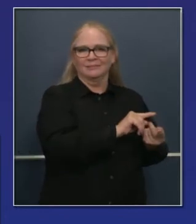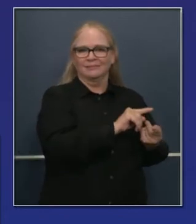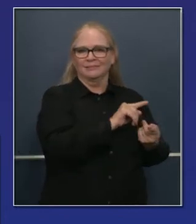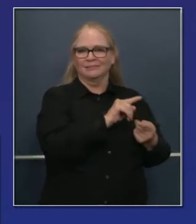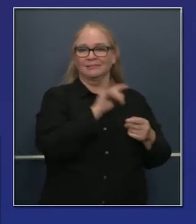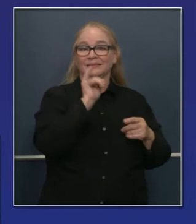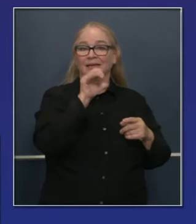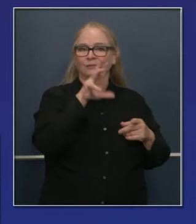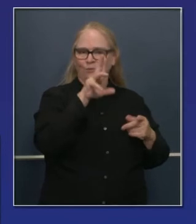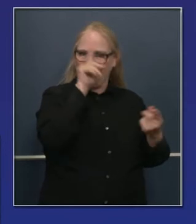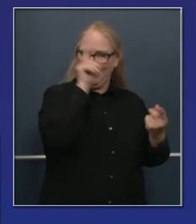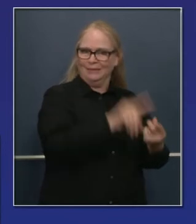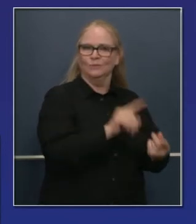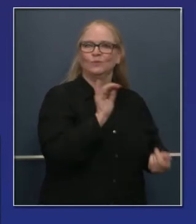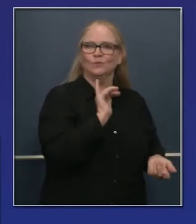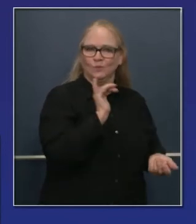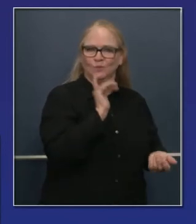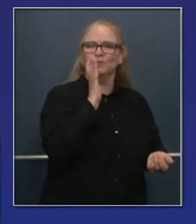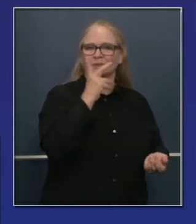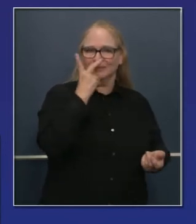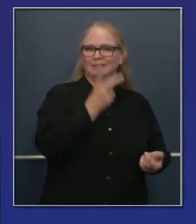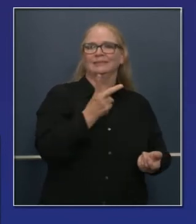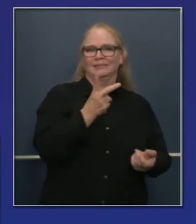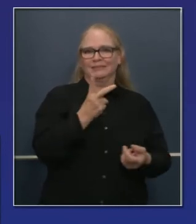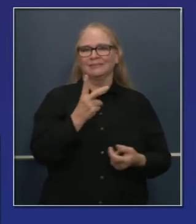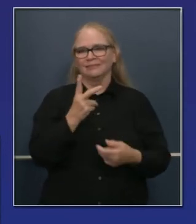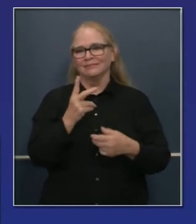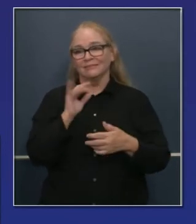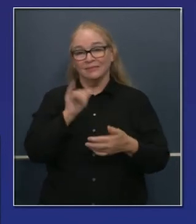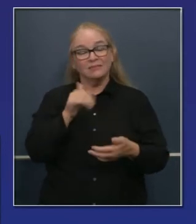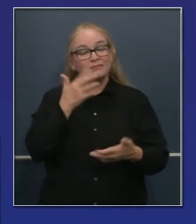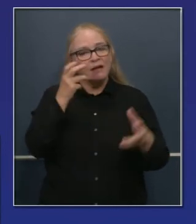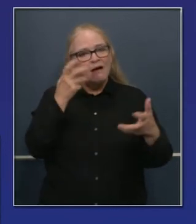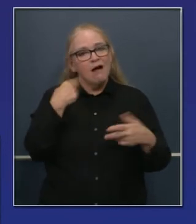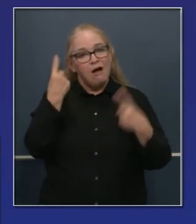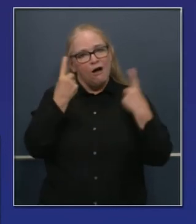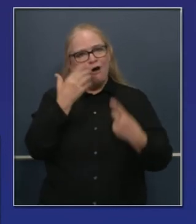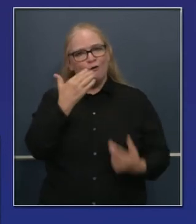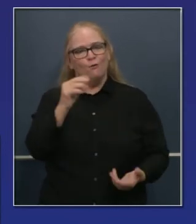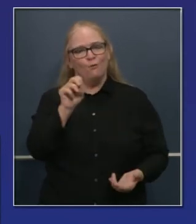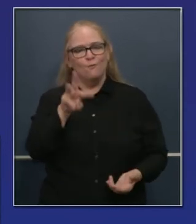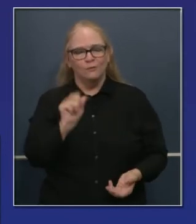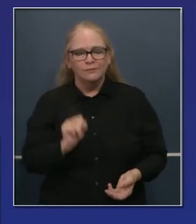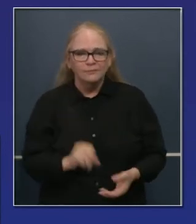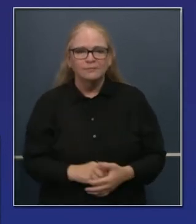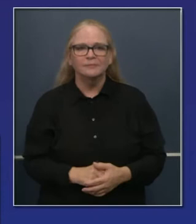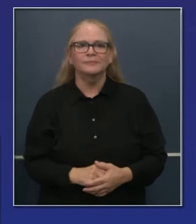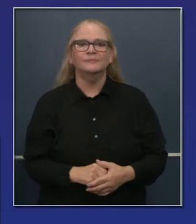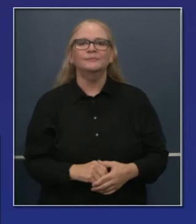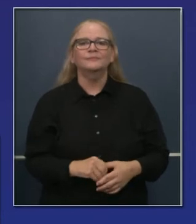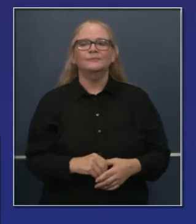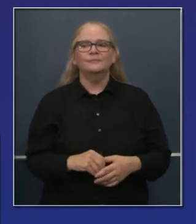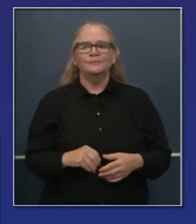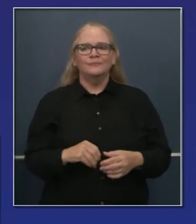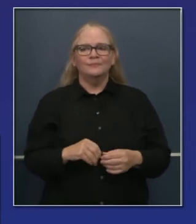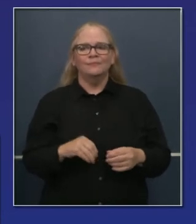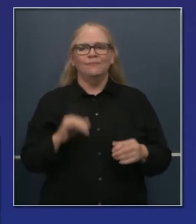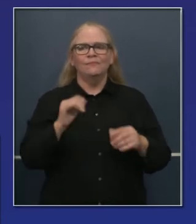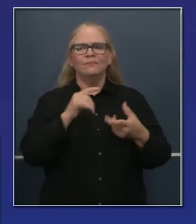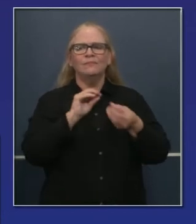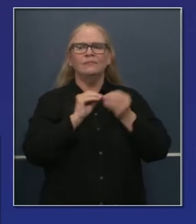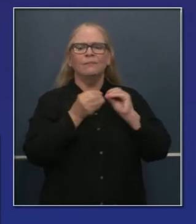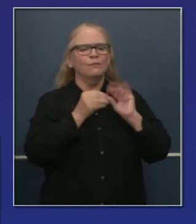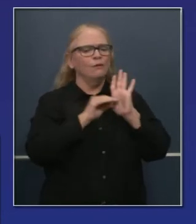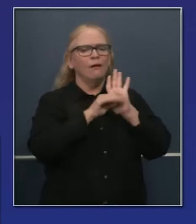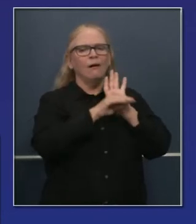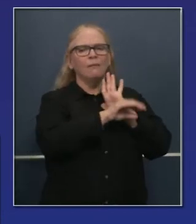es la buena noticia que si han van en disminución estadísticamente y como consecuencia hemos experimentado una disminución de 21%